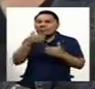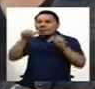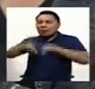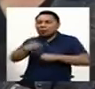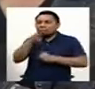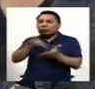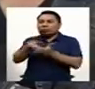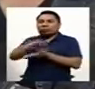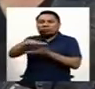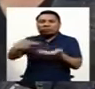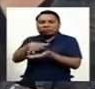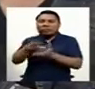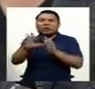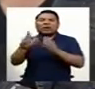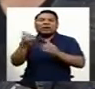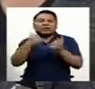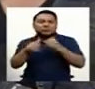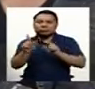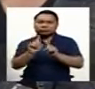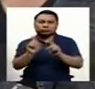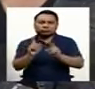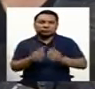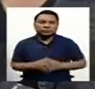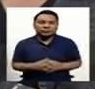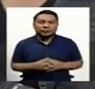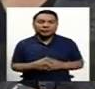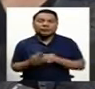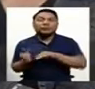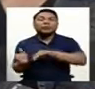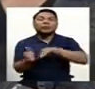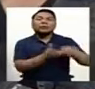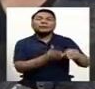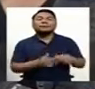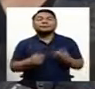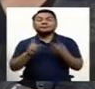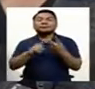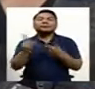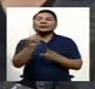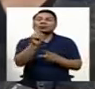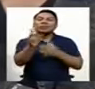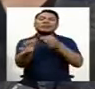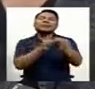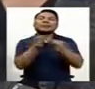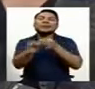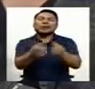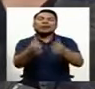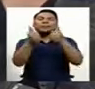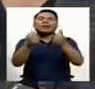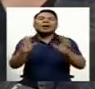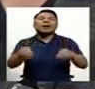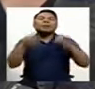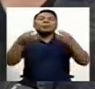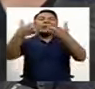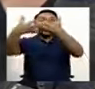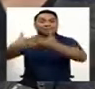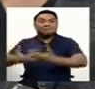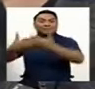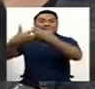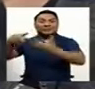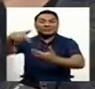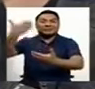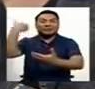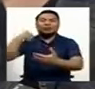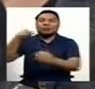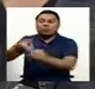menos de delito. No he explicado bien por qué Westfield, de la cual me ausenté durante